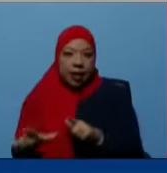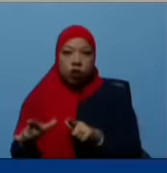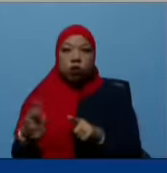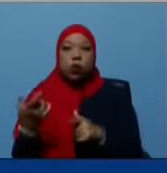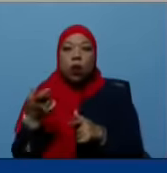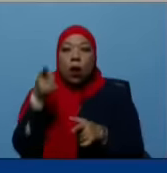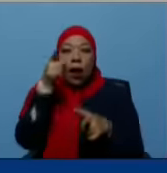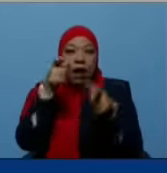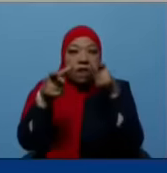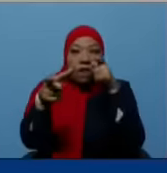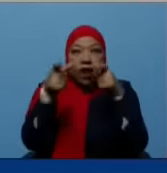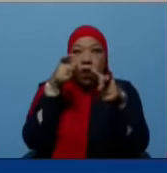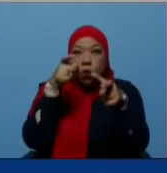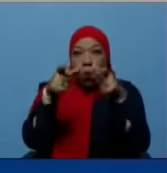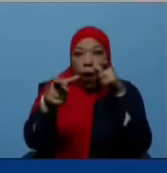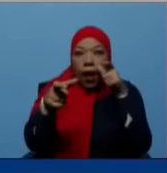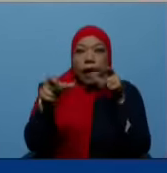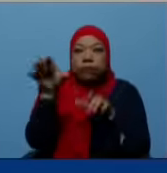patrullar,